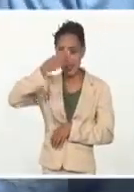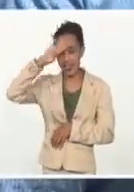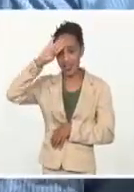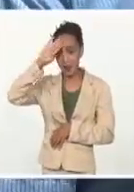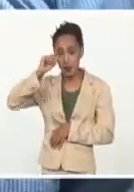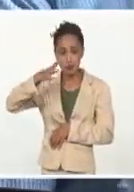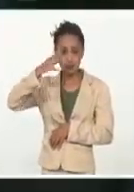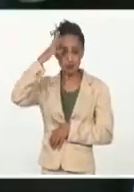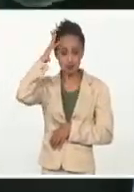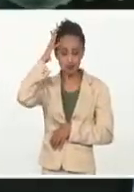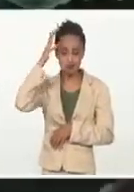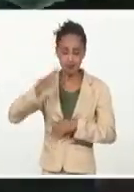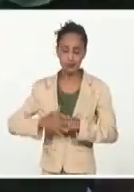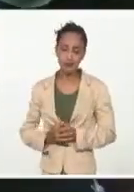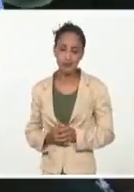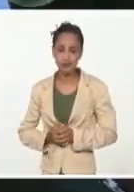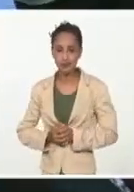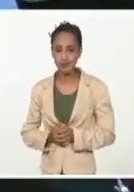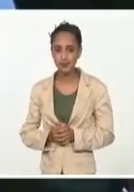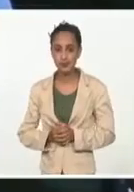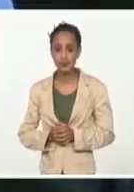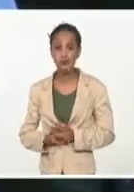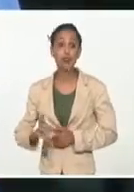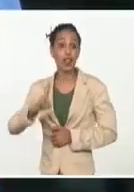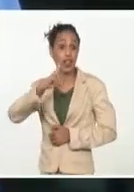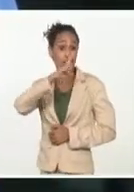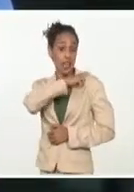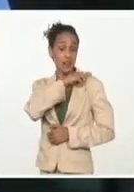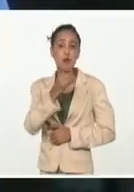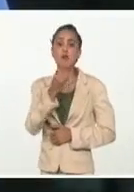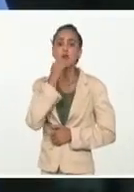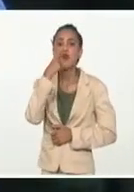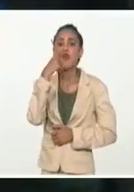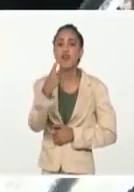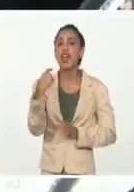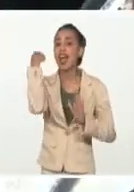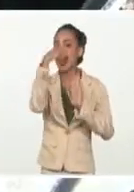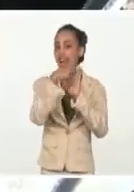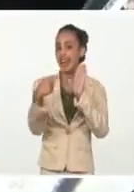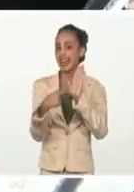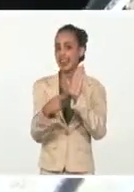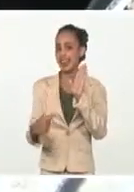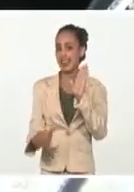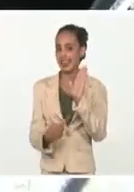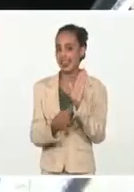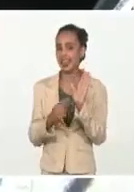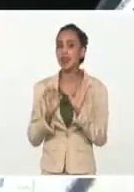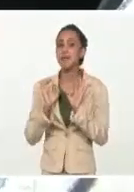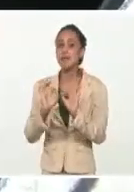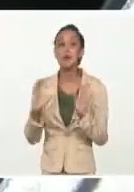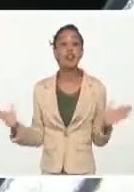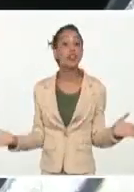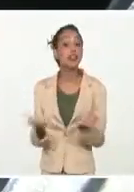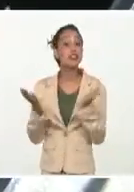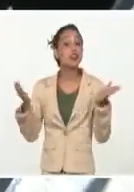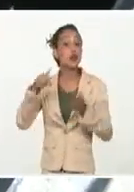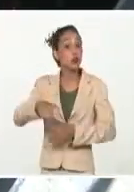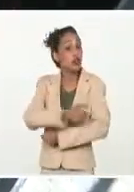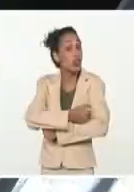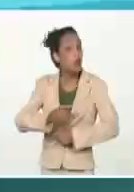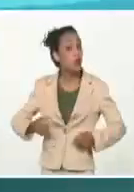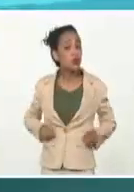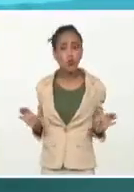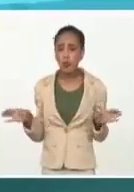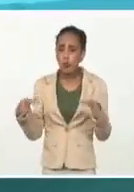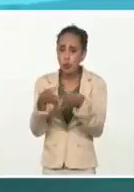miguel díaz-canel bermúdez el mandatario pudo conocer las características y perspectivas de desarrollo de este esfuerzo de un reducido grupo